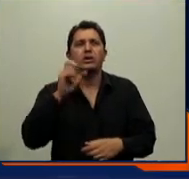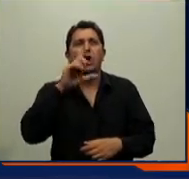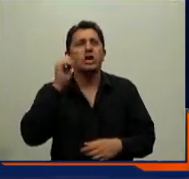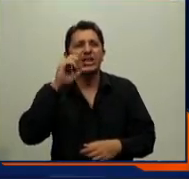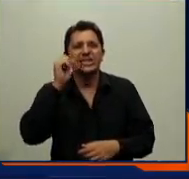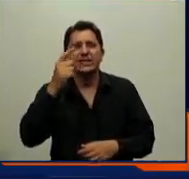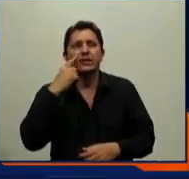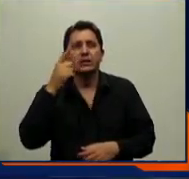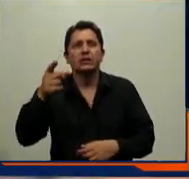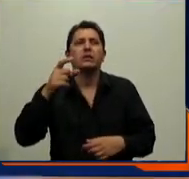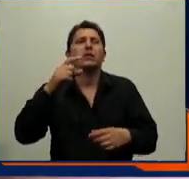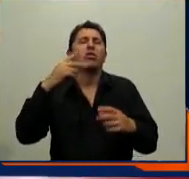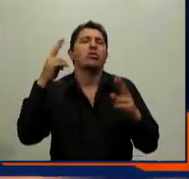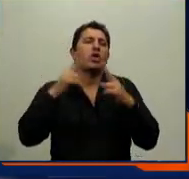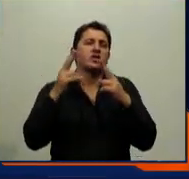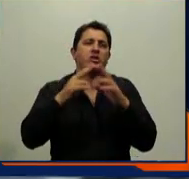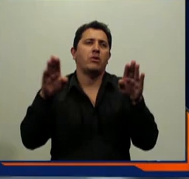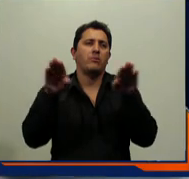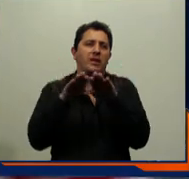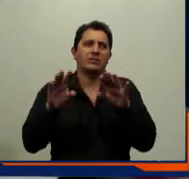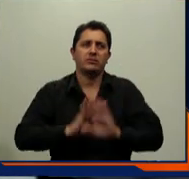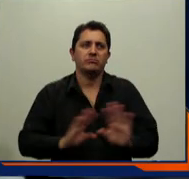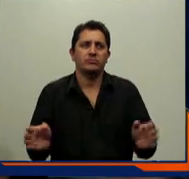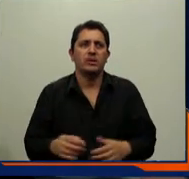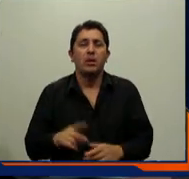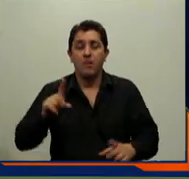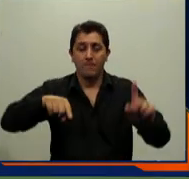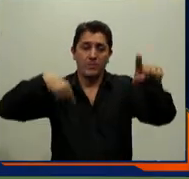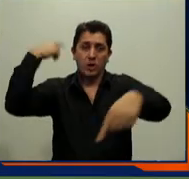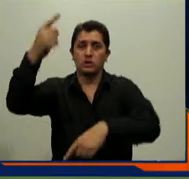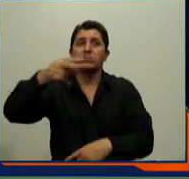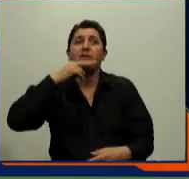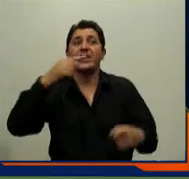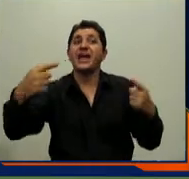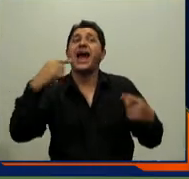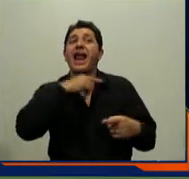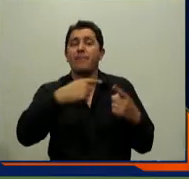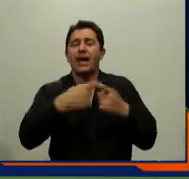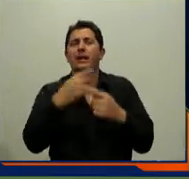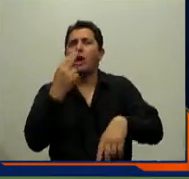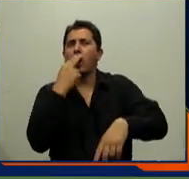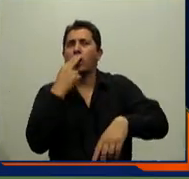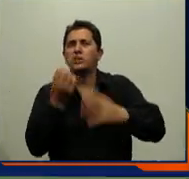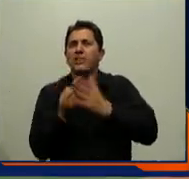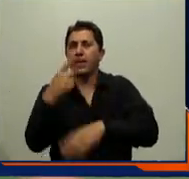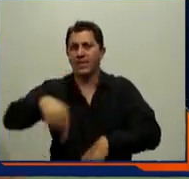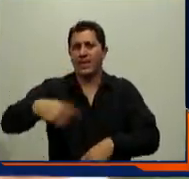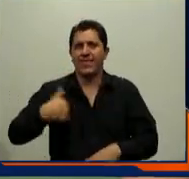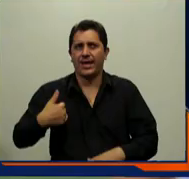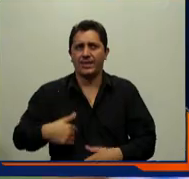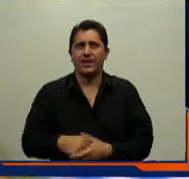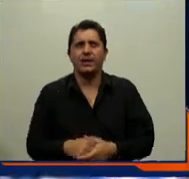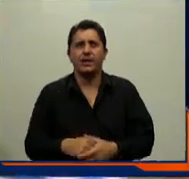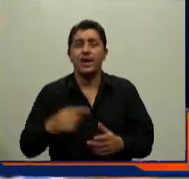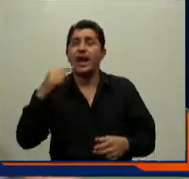Kolosiejczyk. 2-2 para Argentina, que el próximo viernes va a tener que enfrentar a Alemania a las 11 de la mañana de nuestro país. Recordemos